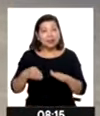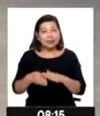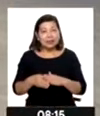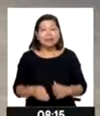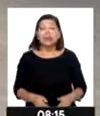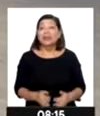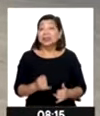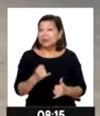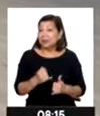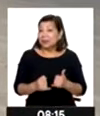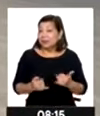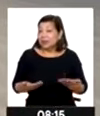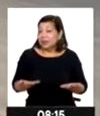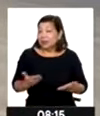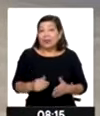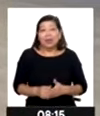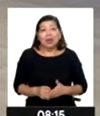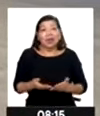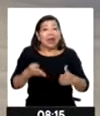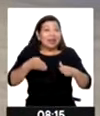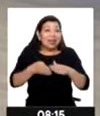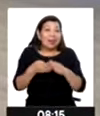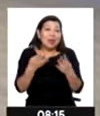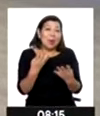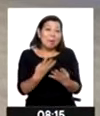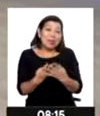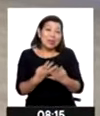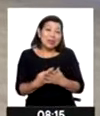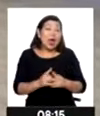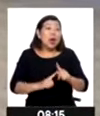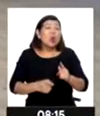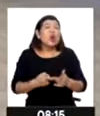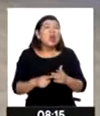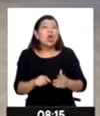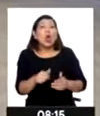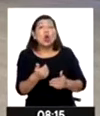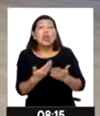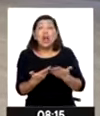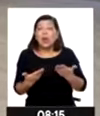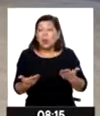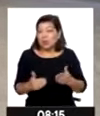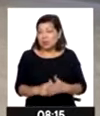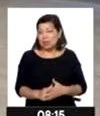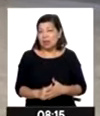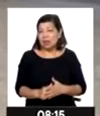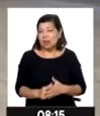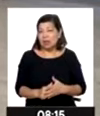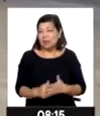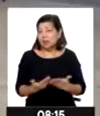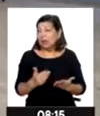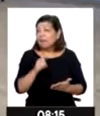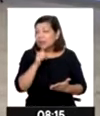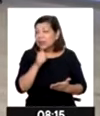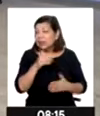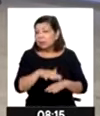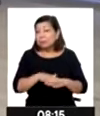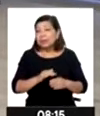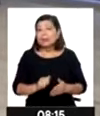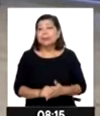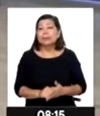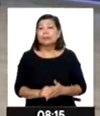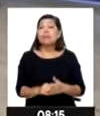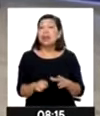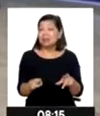cuando finalmente terminan en un centro penitenciario. Exactamente. ¿Qué otros aspectos se han considerado dentro de este plan de